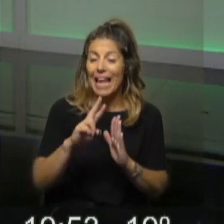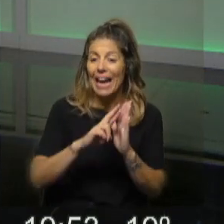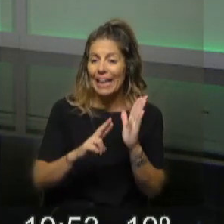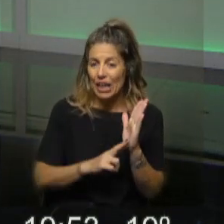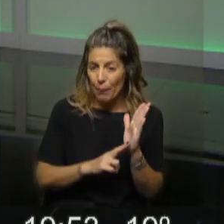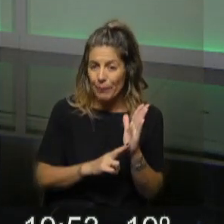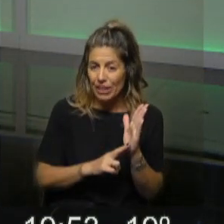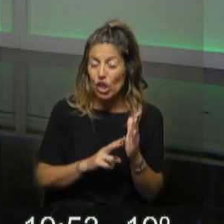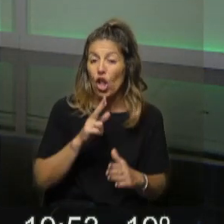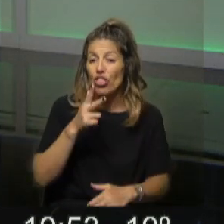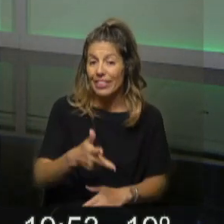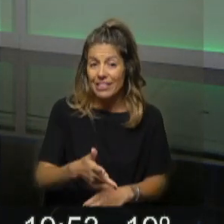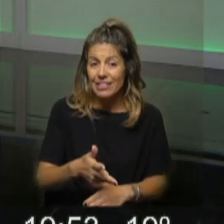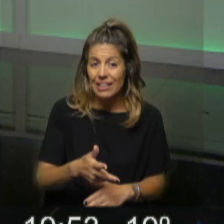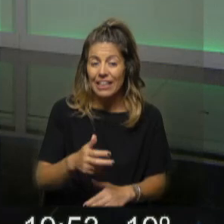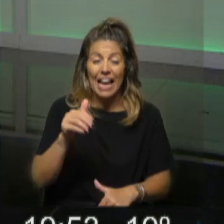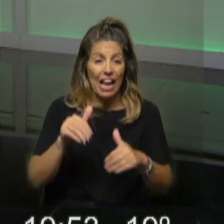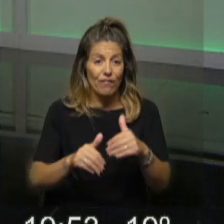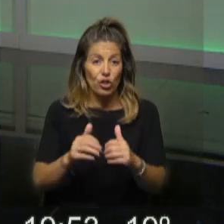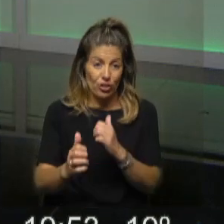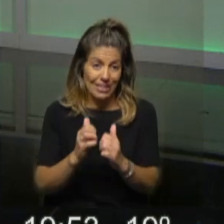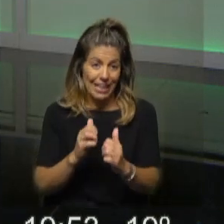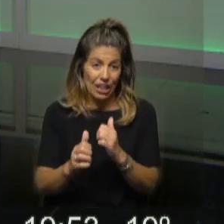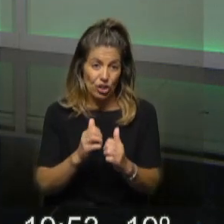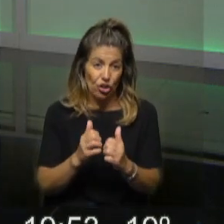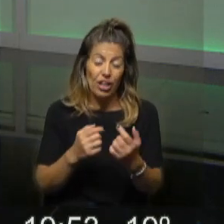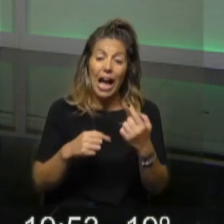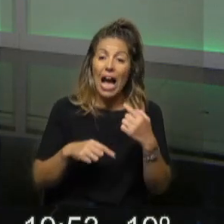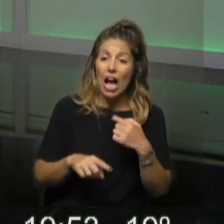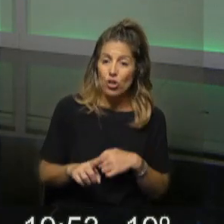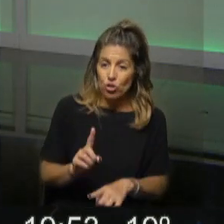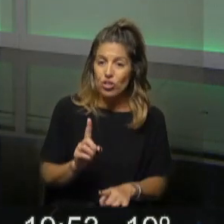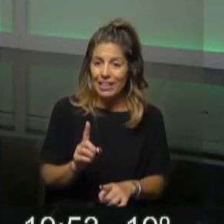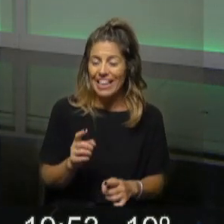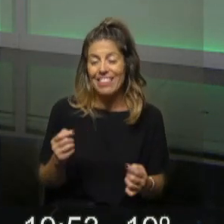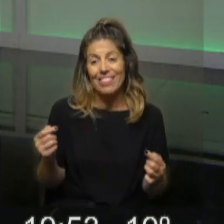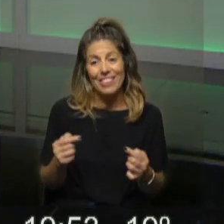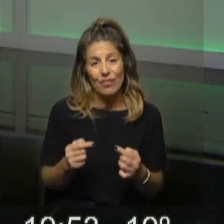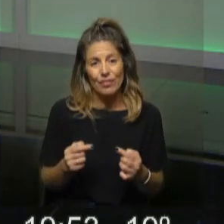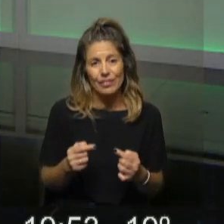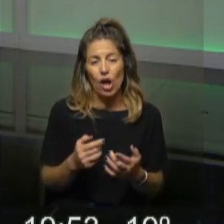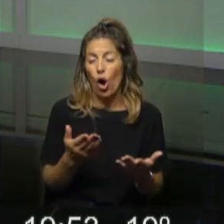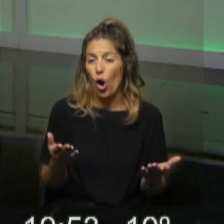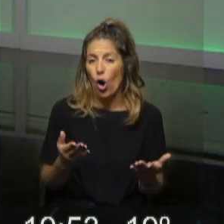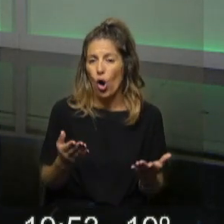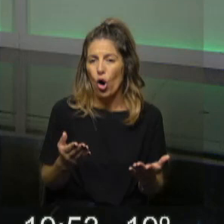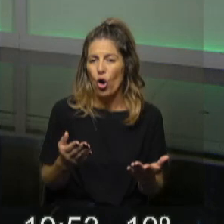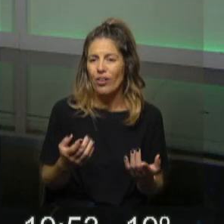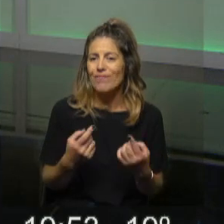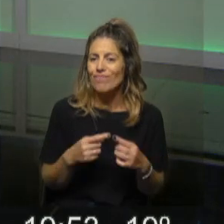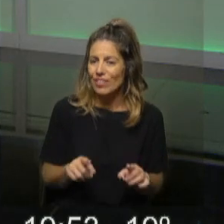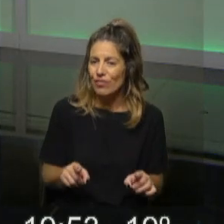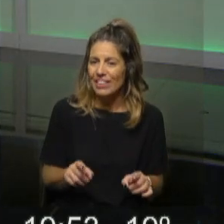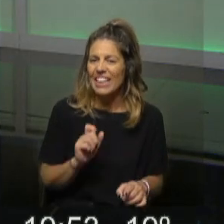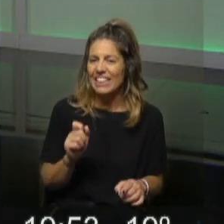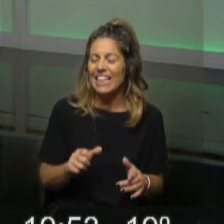del Parlamento dice que el voto es electrónico a no ser que haya discrepancias o que lo señalen de manera manera diferente